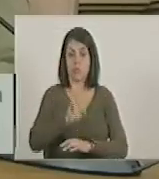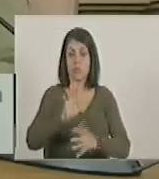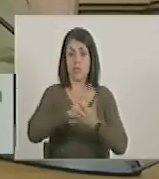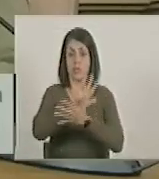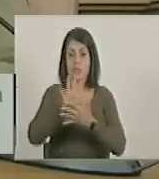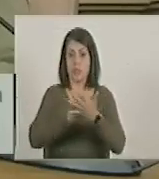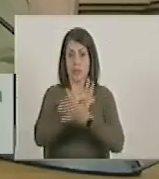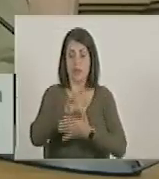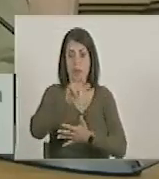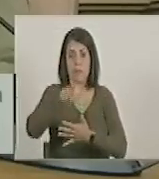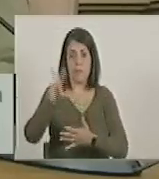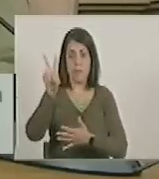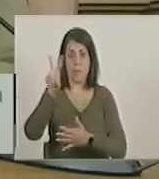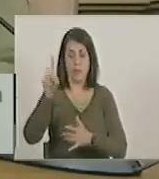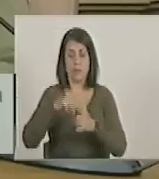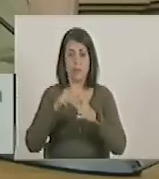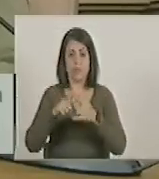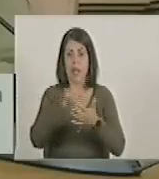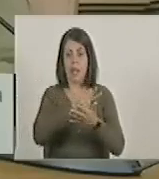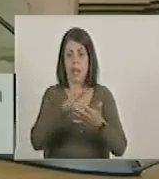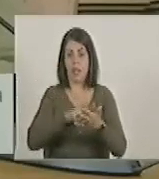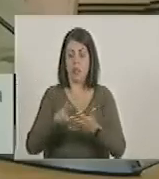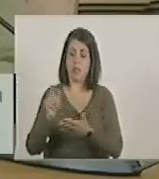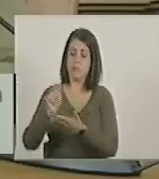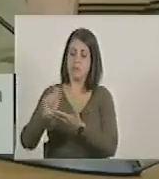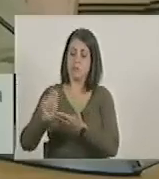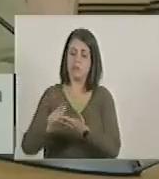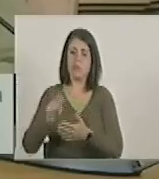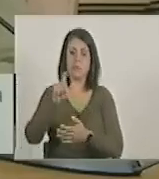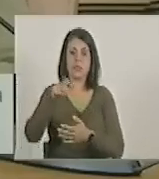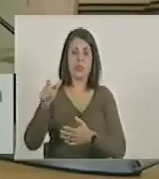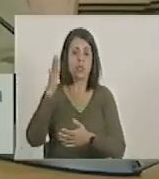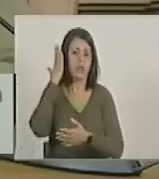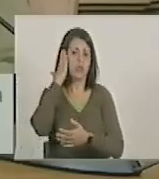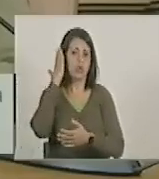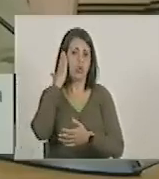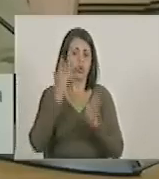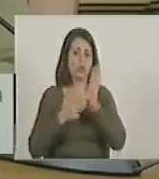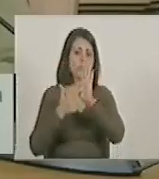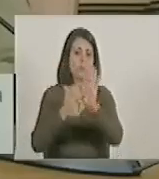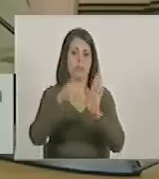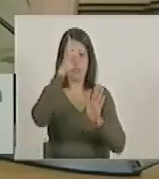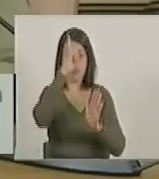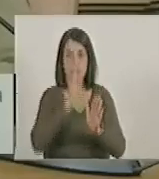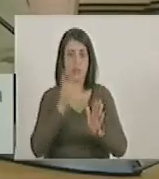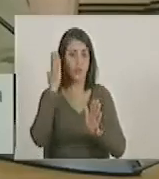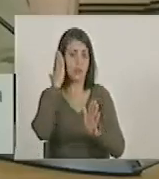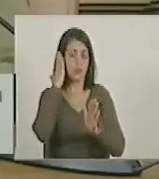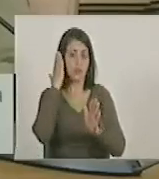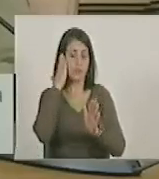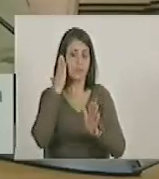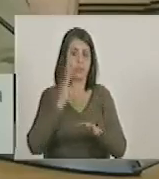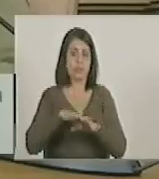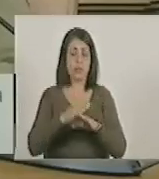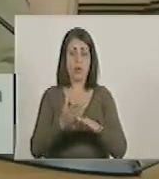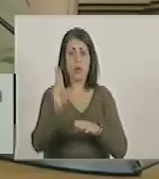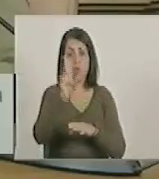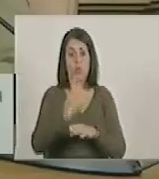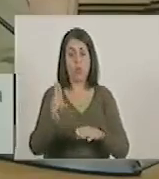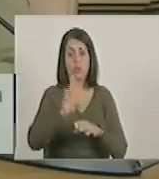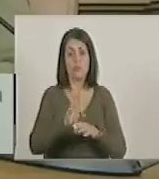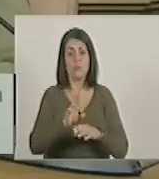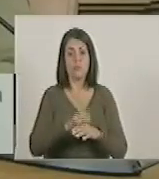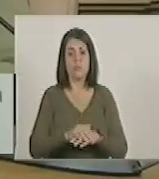de señas venezolana, en lectura y escritura a las personas sordas o con discapacidad auditiva, el uso del